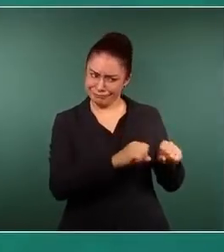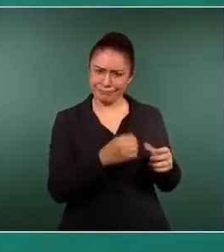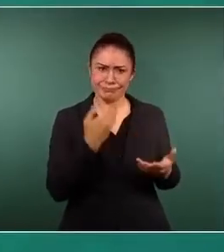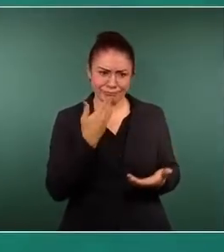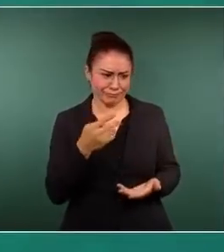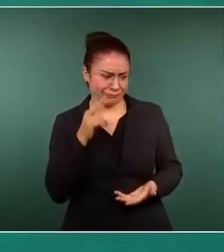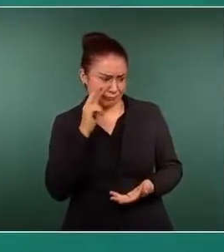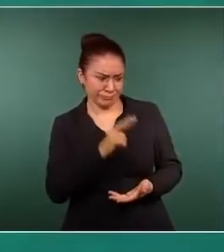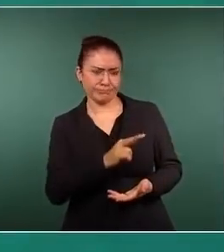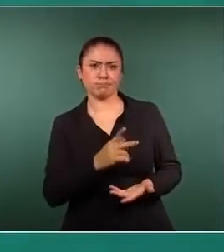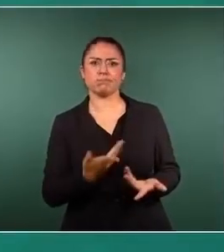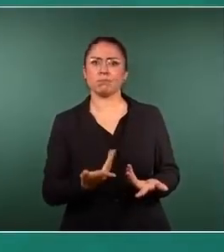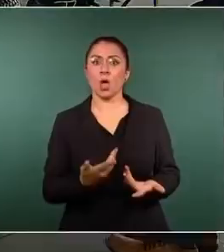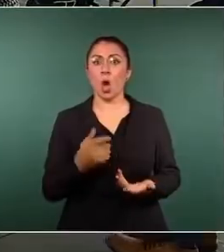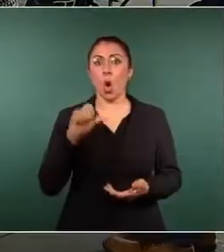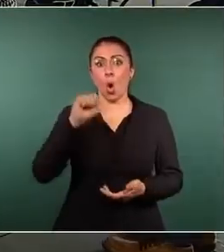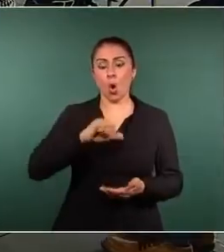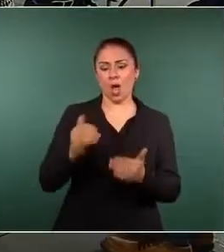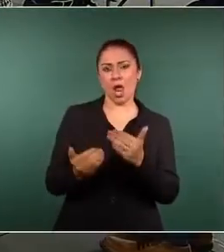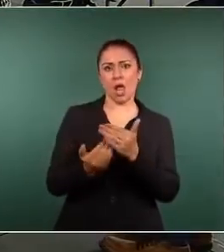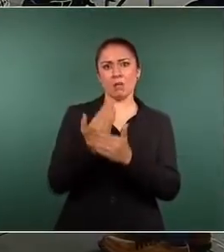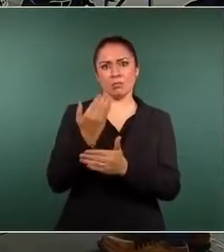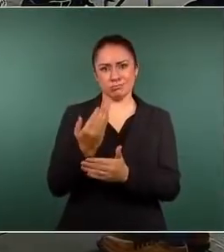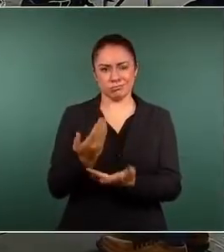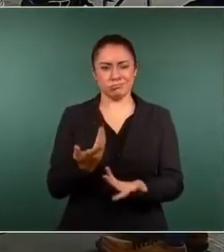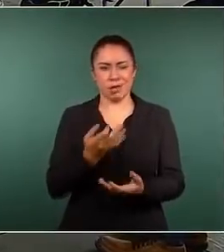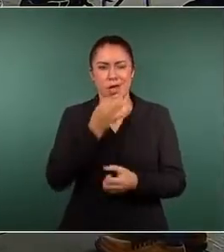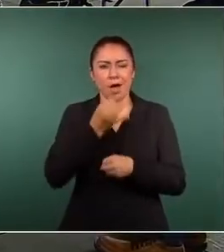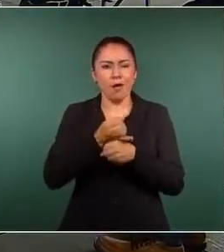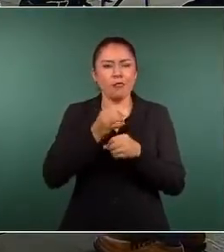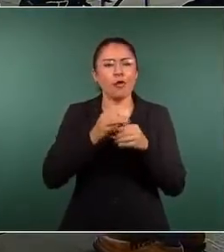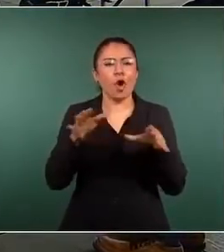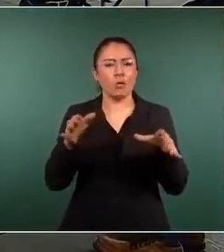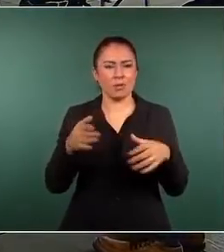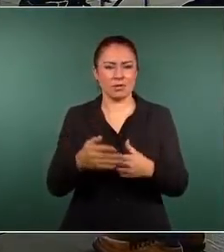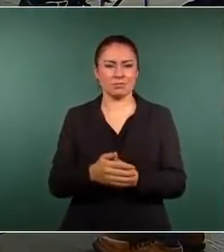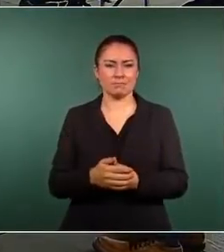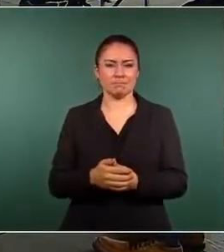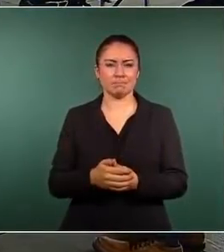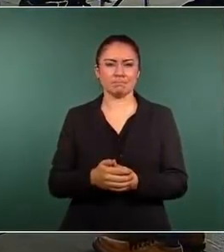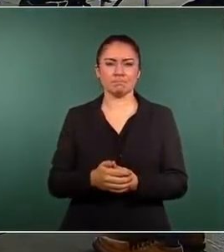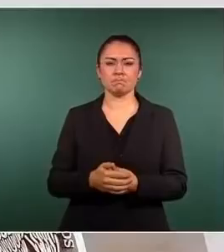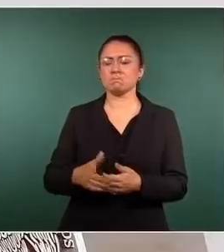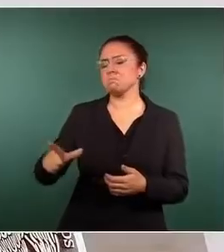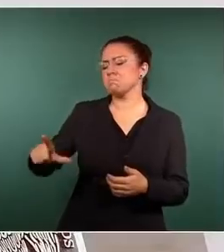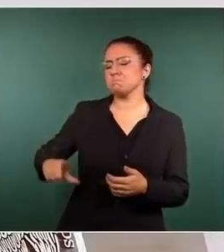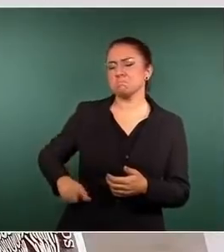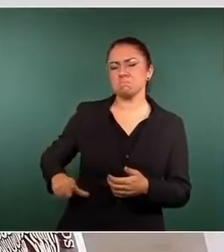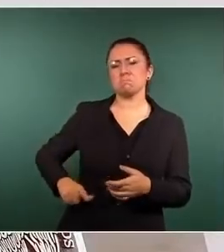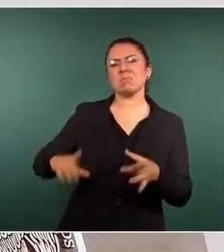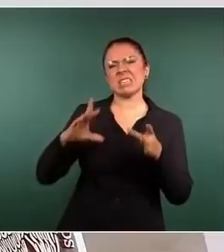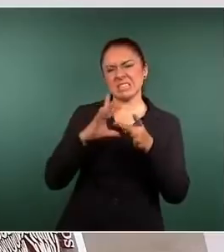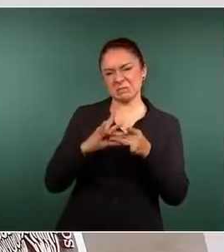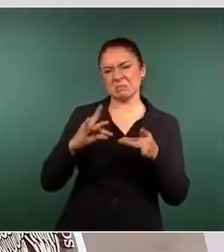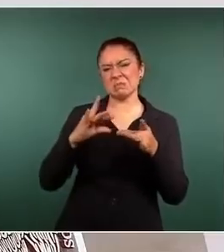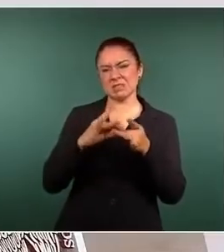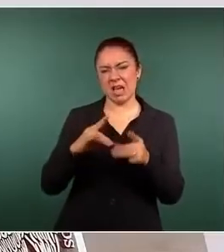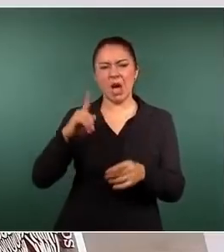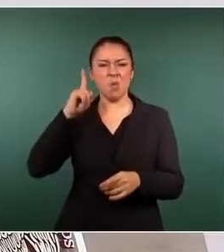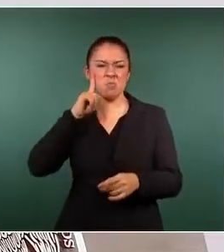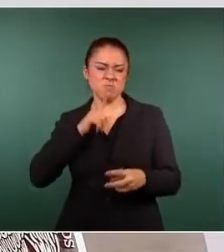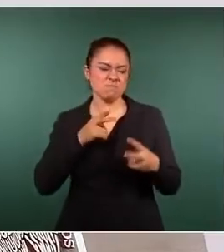de la mañana el gobernador hablaba de los feminicidios